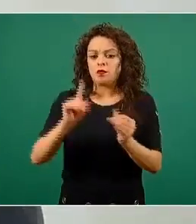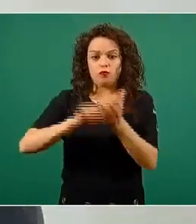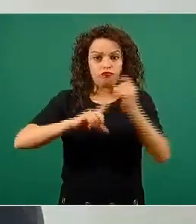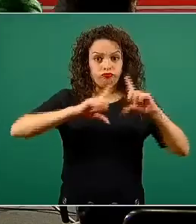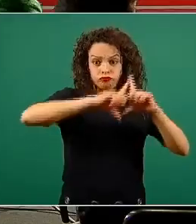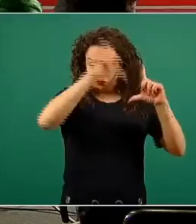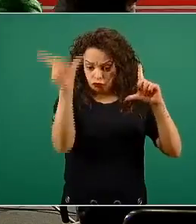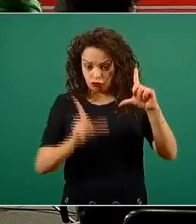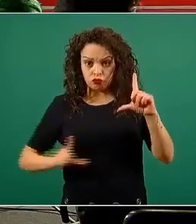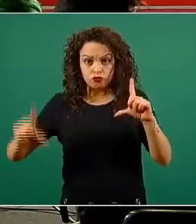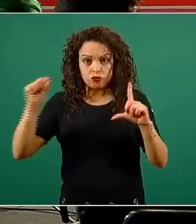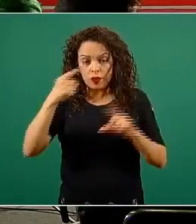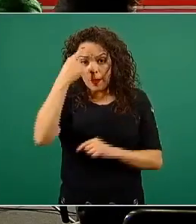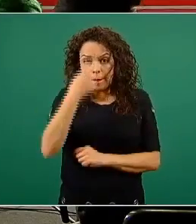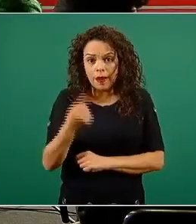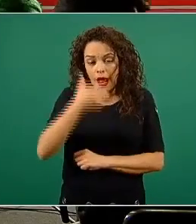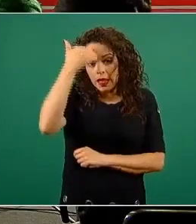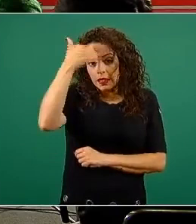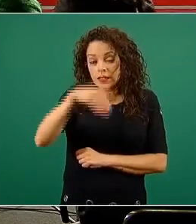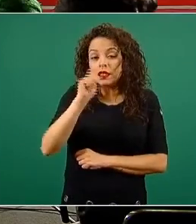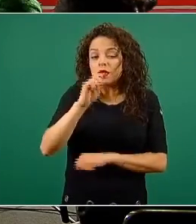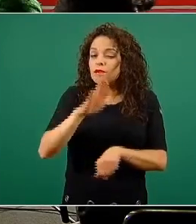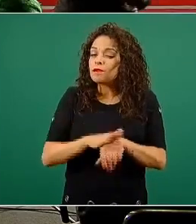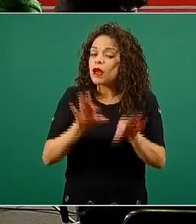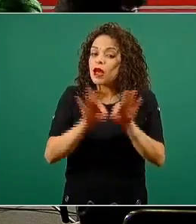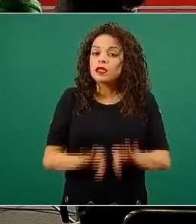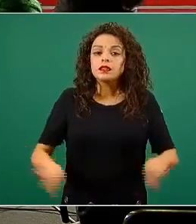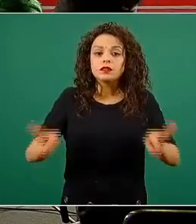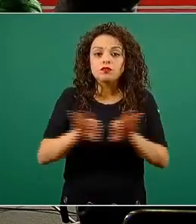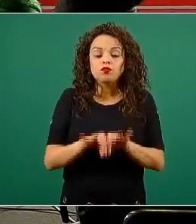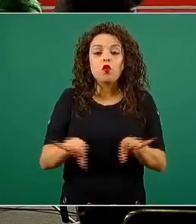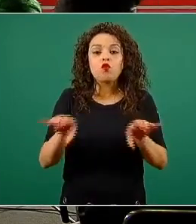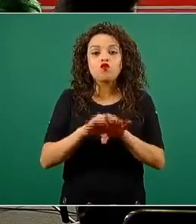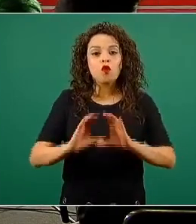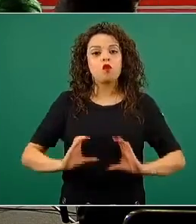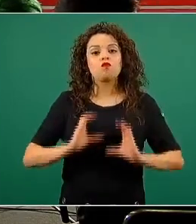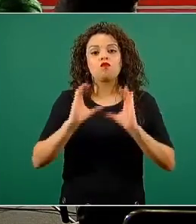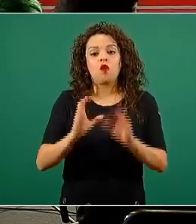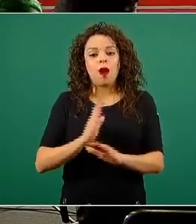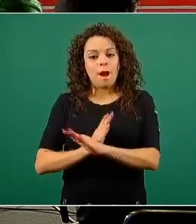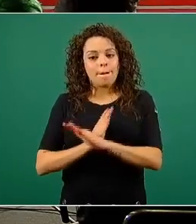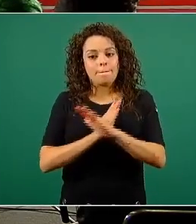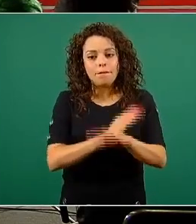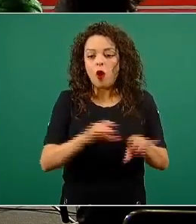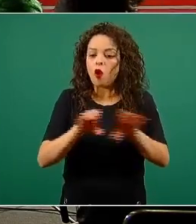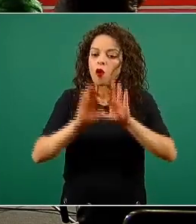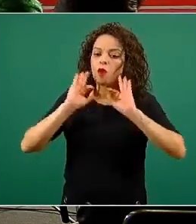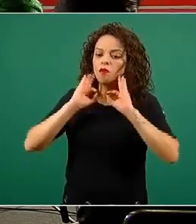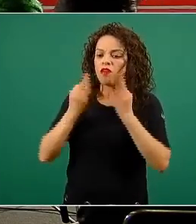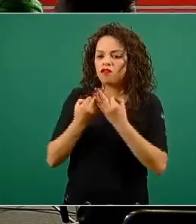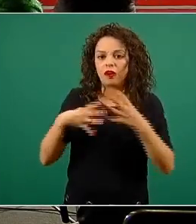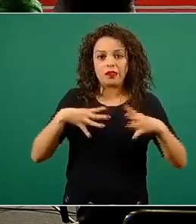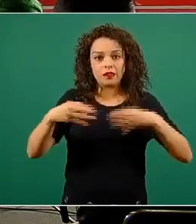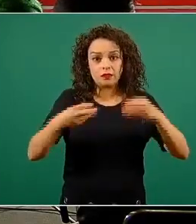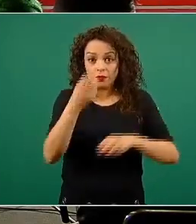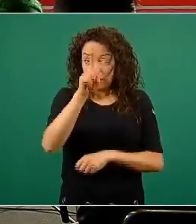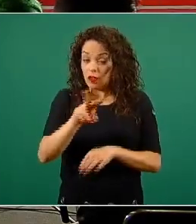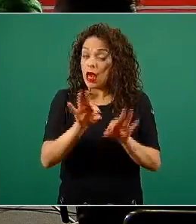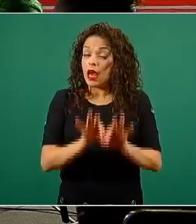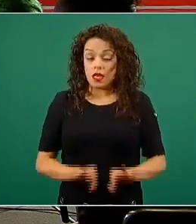para conocer la importancia, la transmisión, las medidas de precaución. Esto lo considero importante resaltar